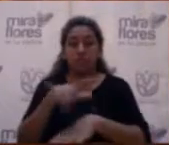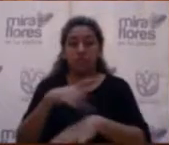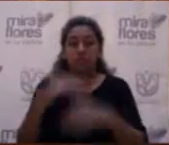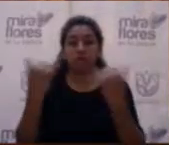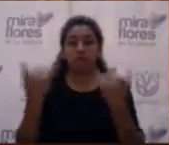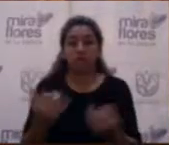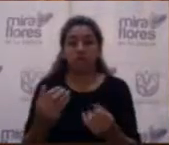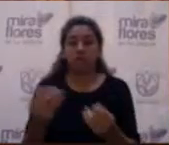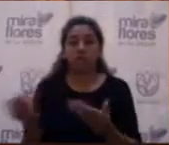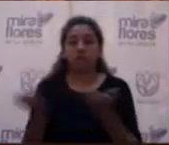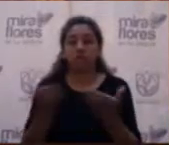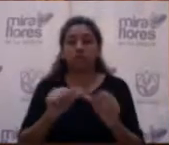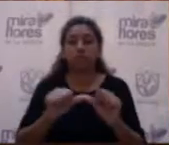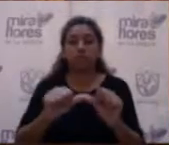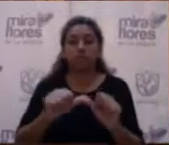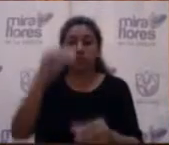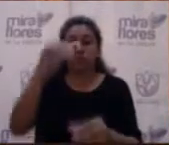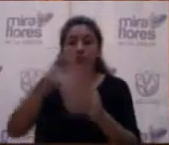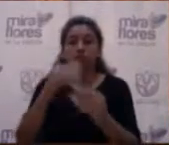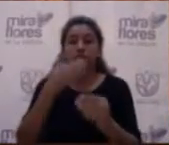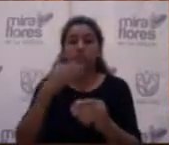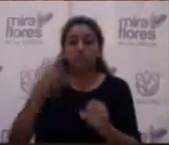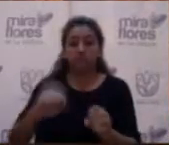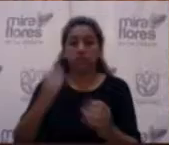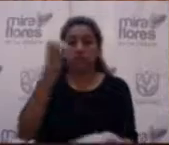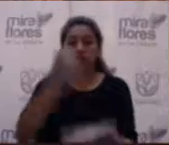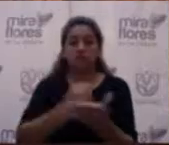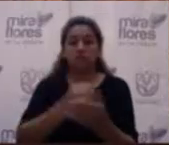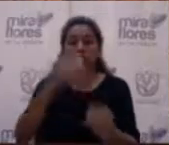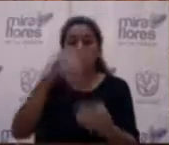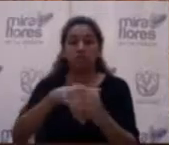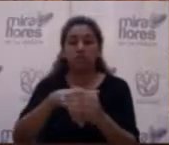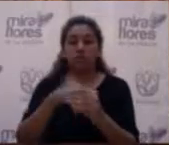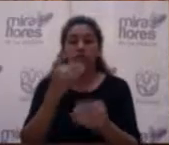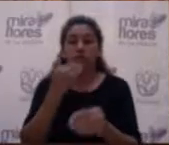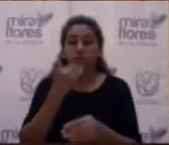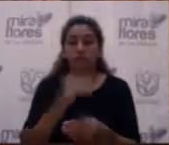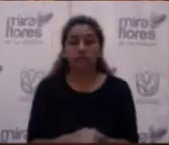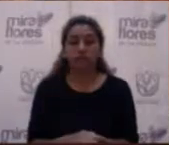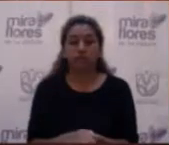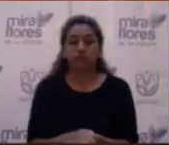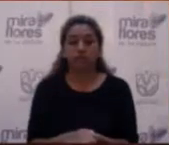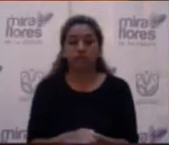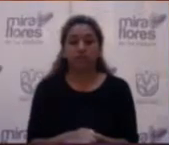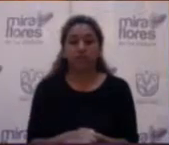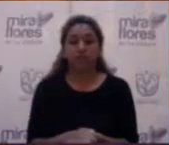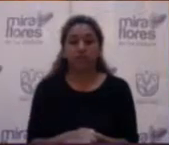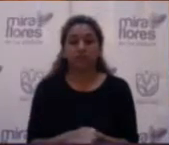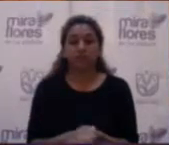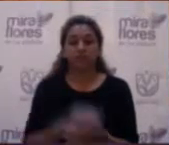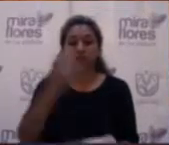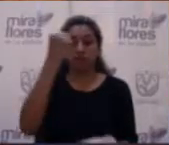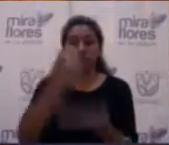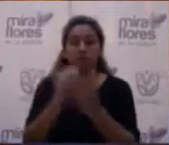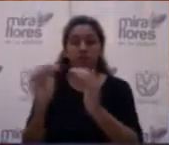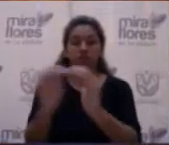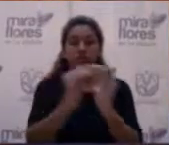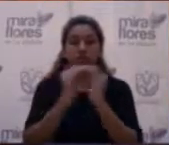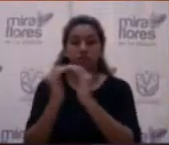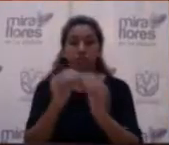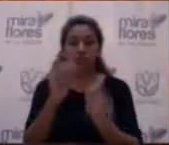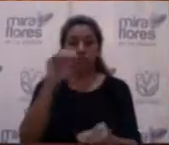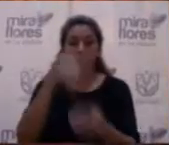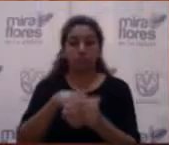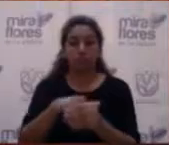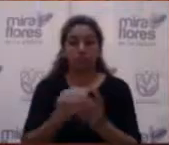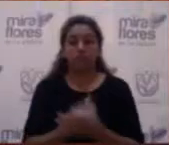vamos a proceder al voto. Aquellos miembros del Consejo que estén a favor, síganse a expresarlo en señal de conformidad. Se aprueba por unanimidad